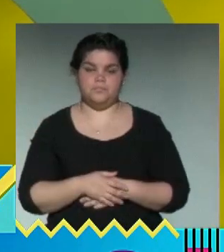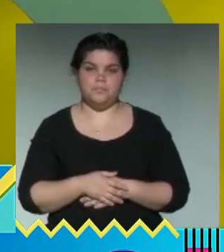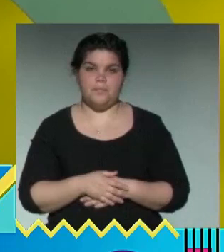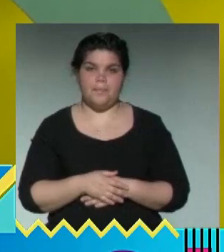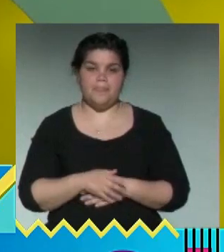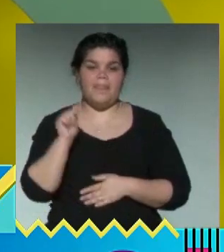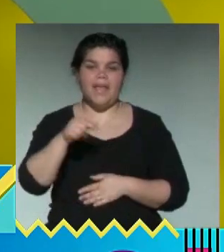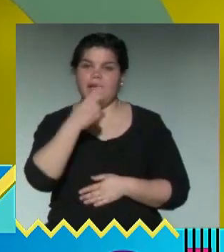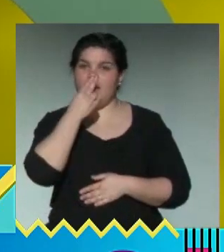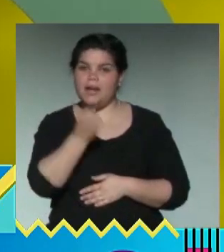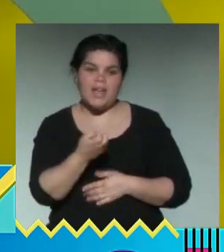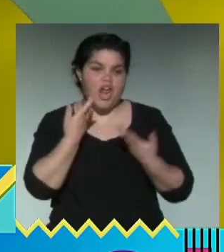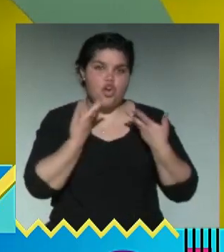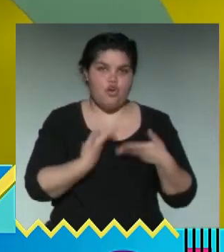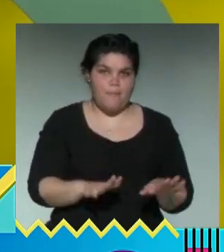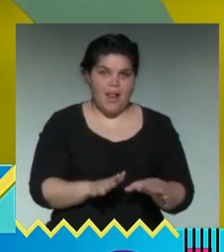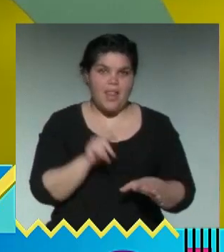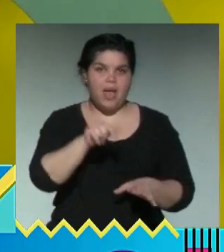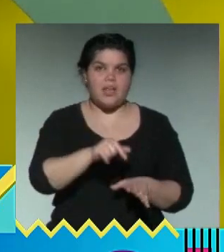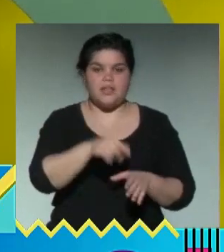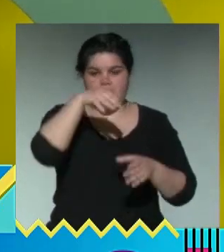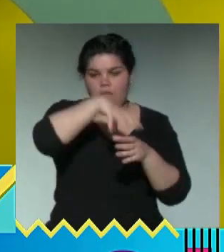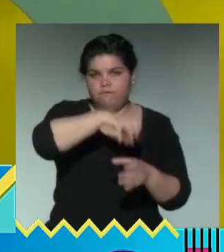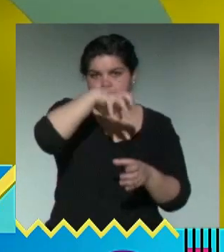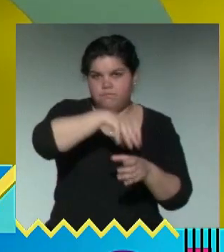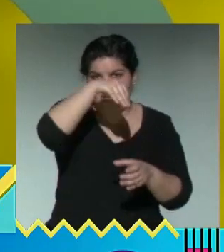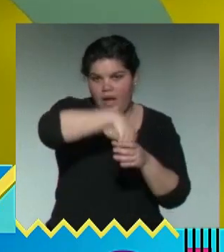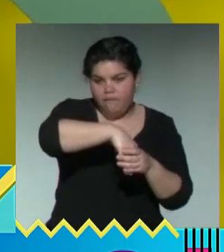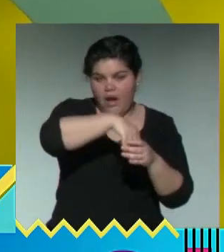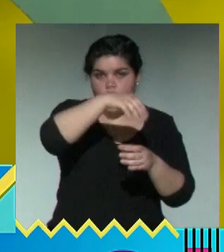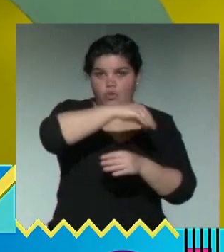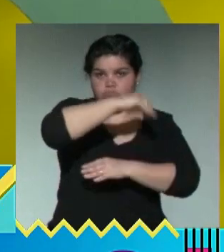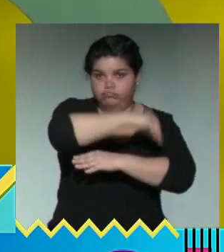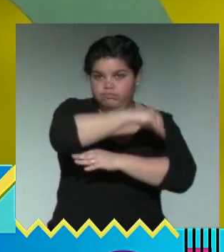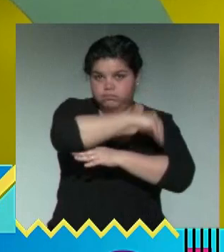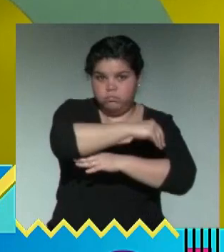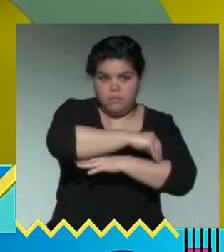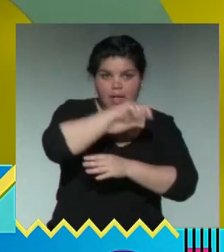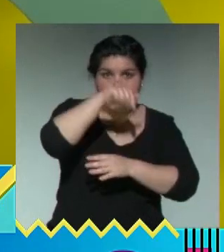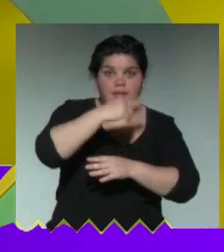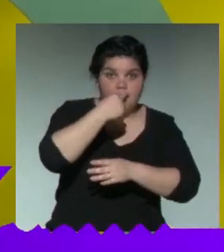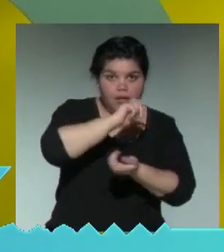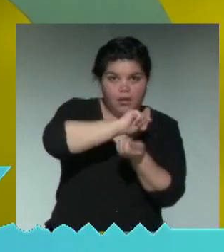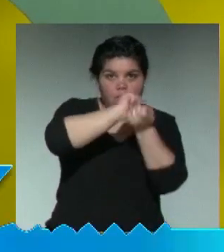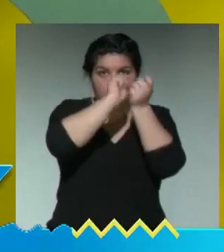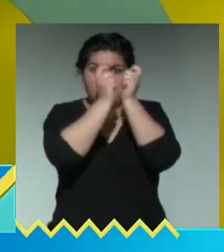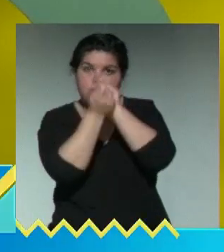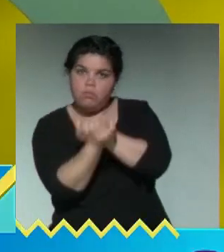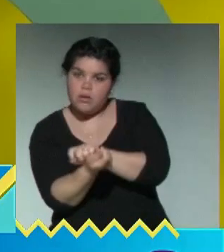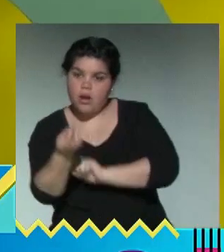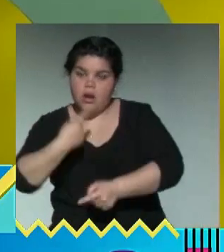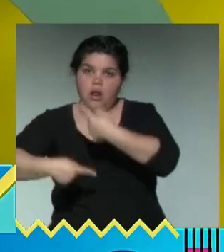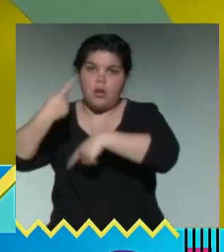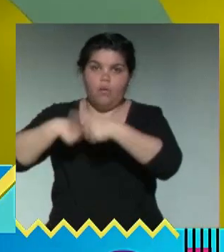energías convencionales, las energías de combustibles fósiles, y entonces lograr reducir ese impacto enorme que tienen